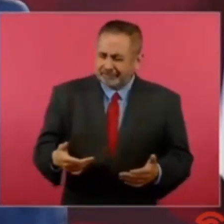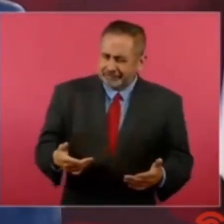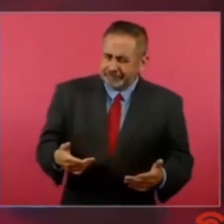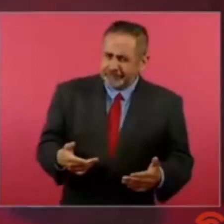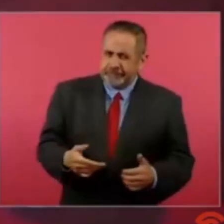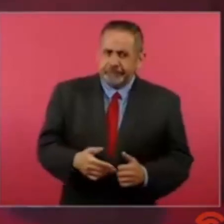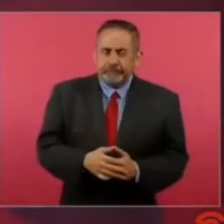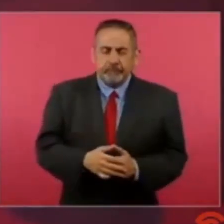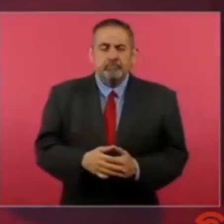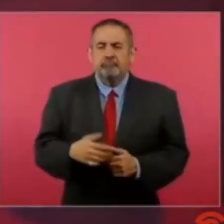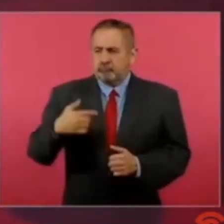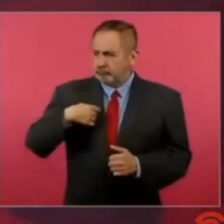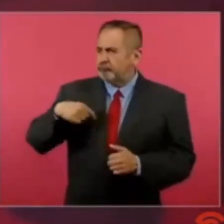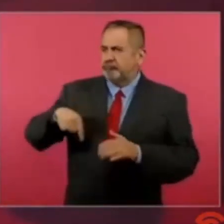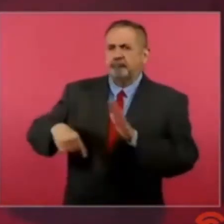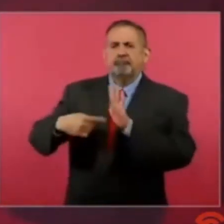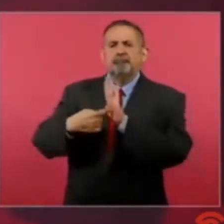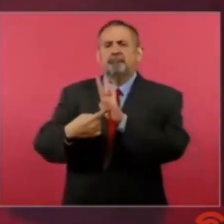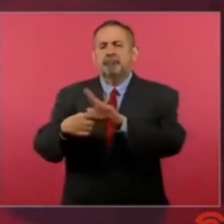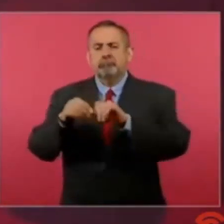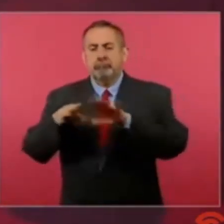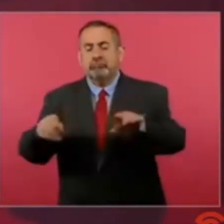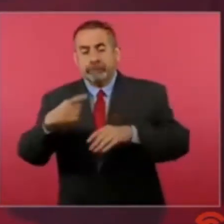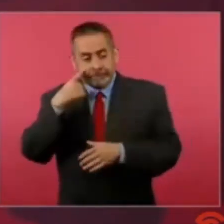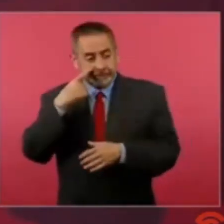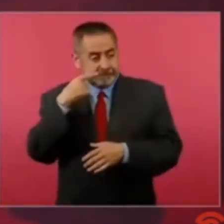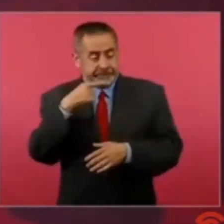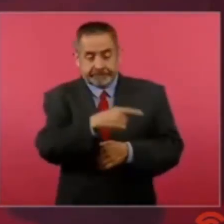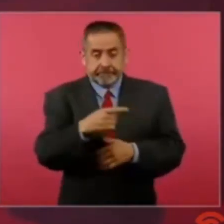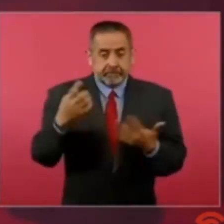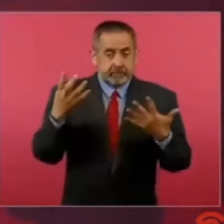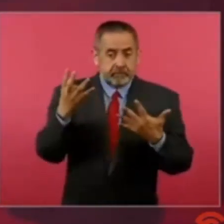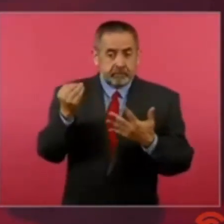Y dimos a conocer que en 9 años